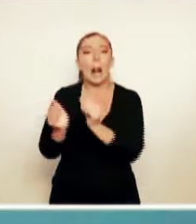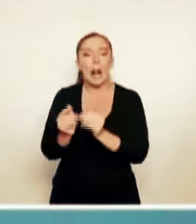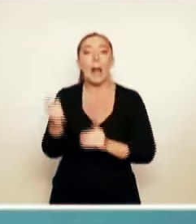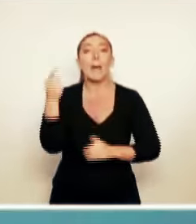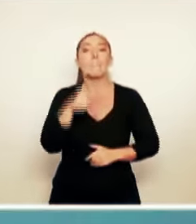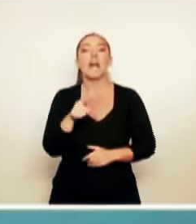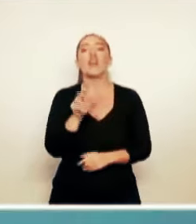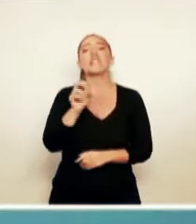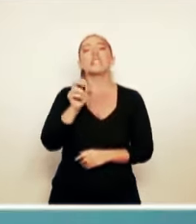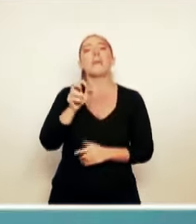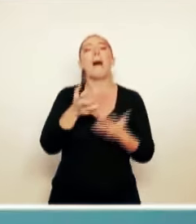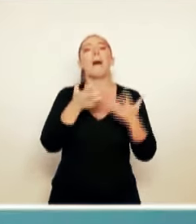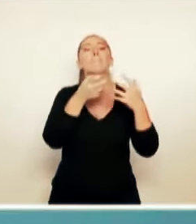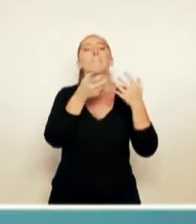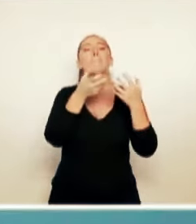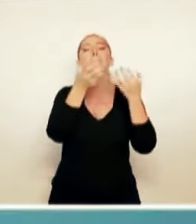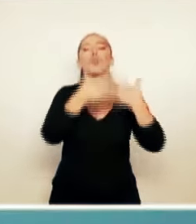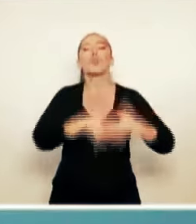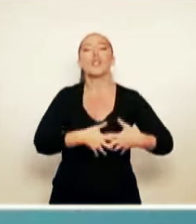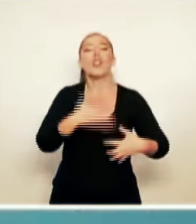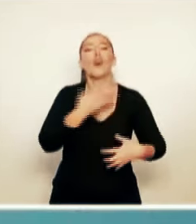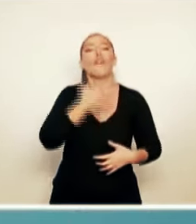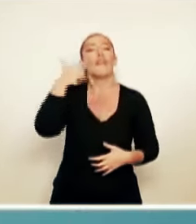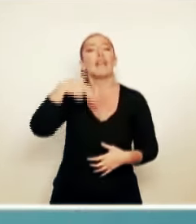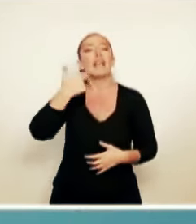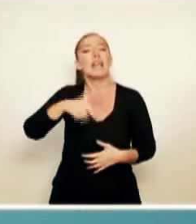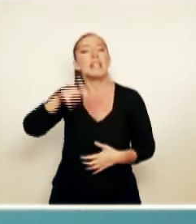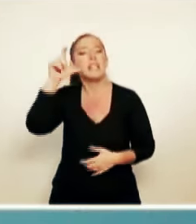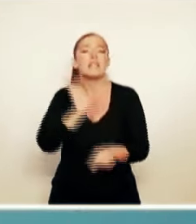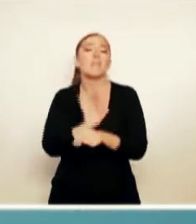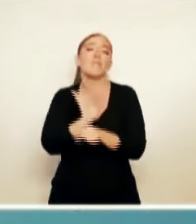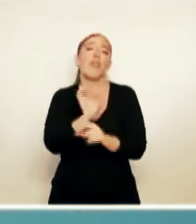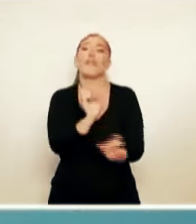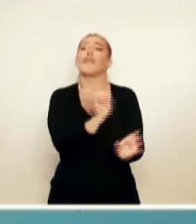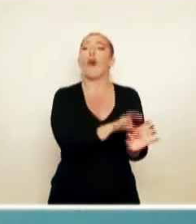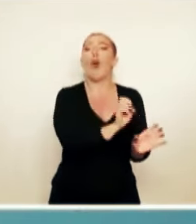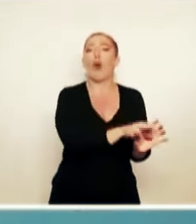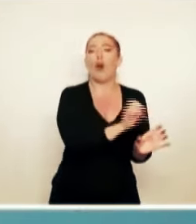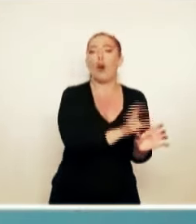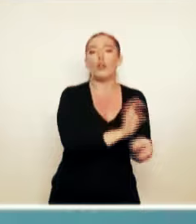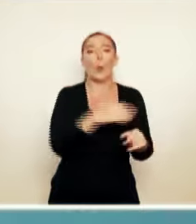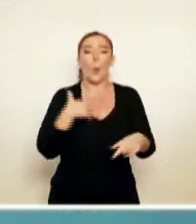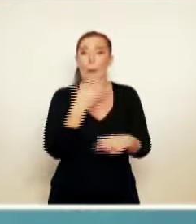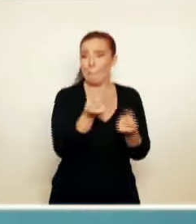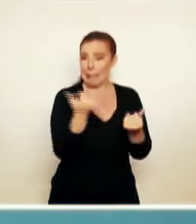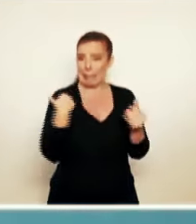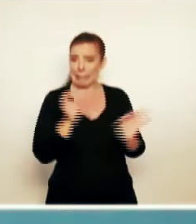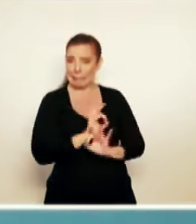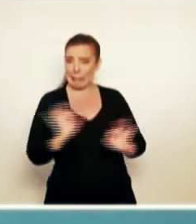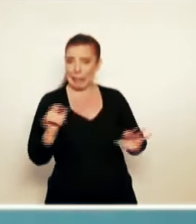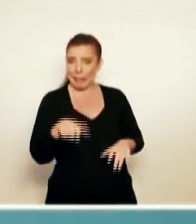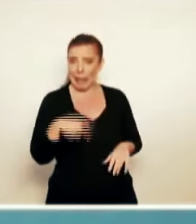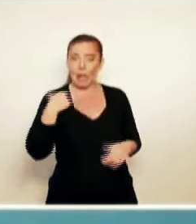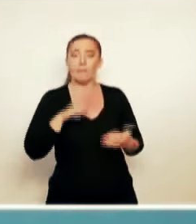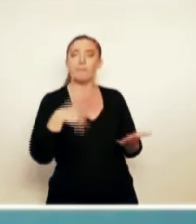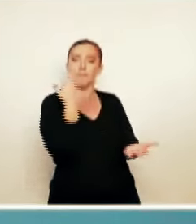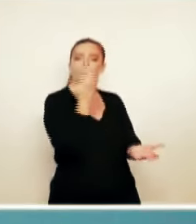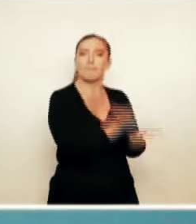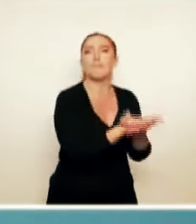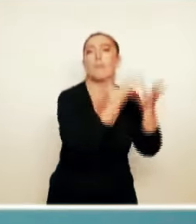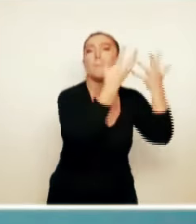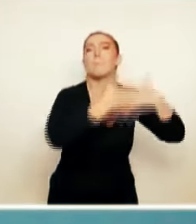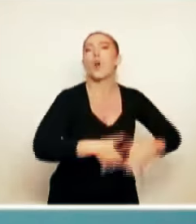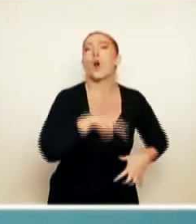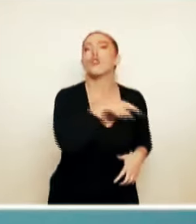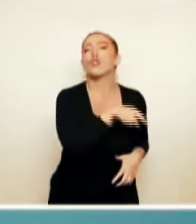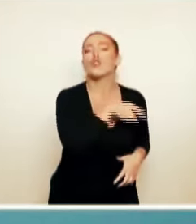lo que se llama Proyecto Finance, que es un proyecto a un fondo de inversión donde vos vas sin plata y le presentás un proyecto